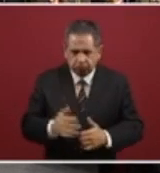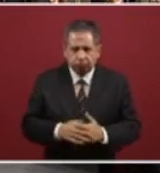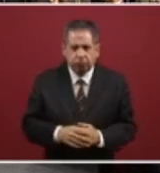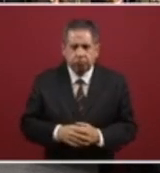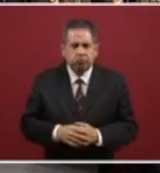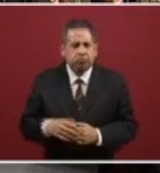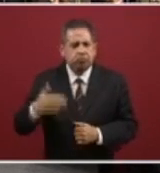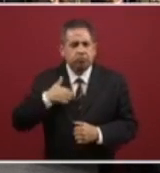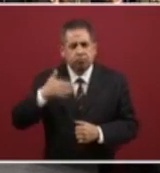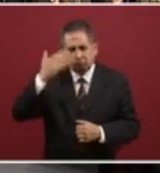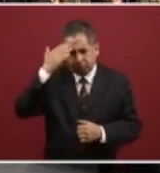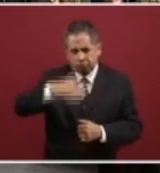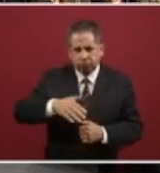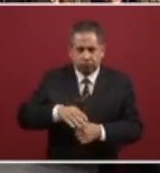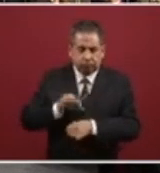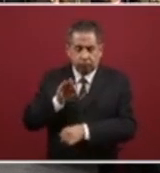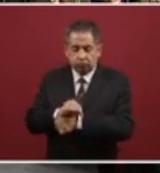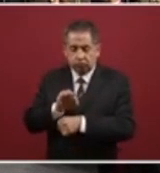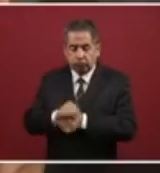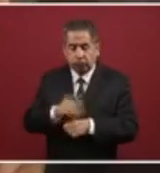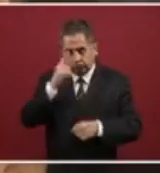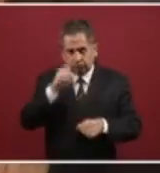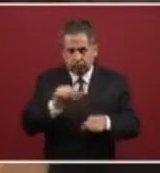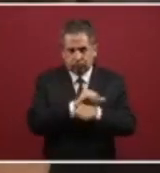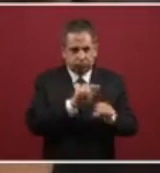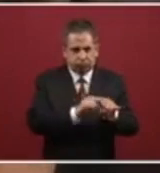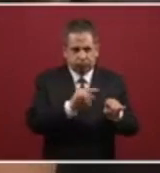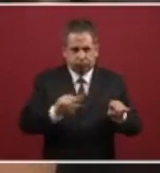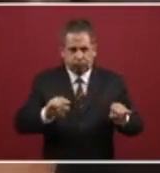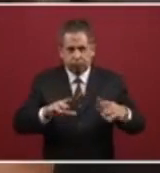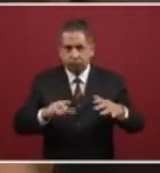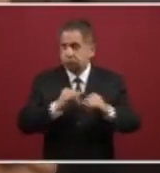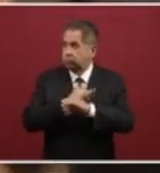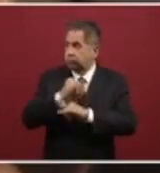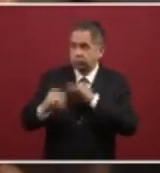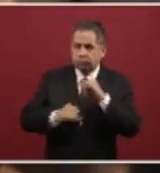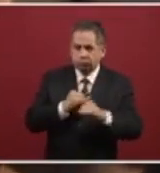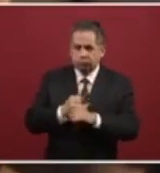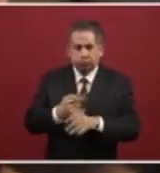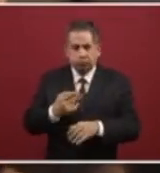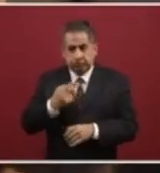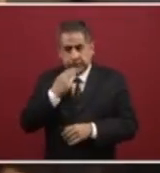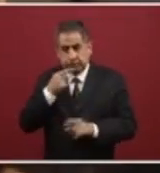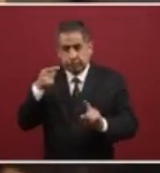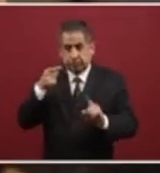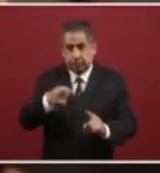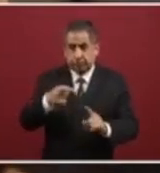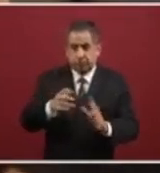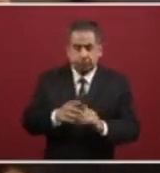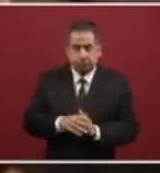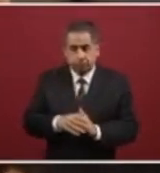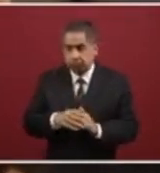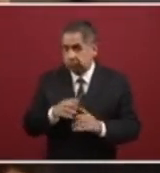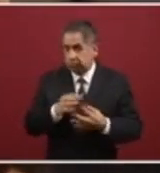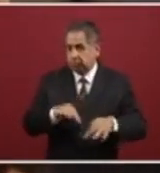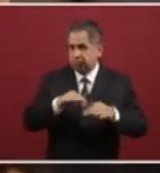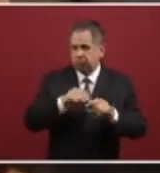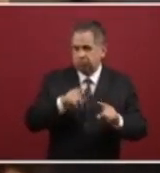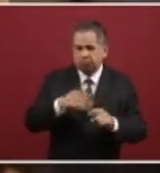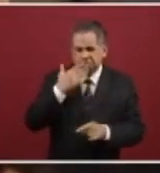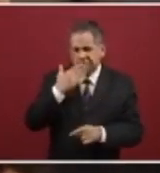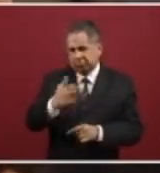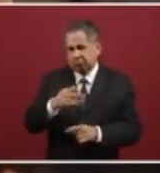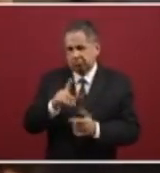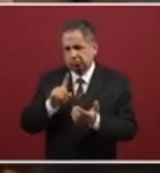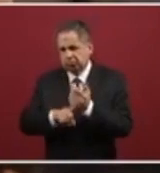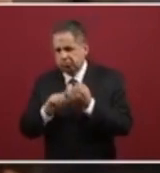aunque sé que es una protección al sector automotriz y que es transnacional, en buena medida, la implicación mayor, pero lo celebro porque tiene